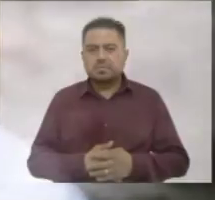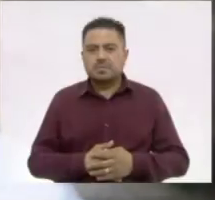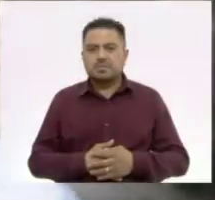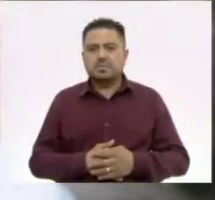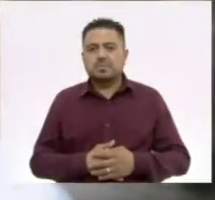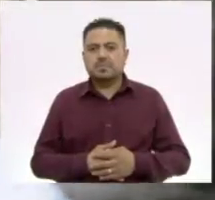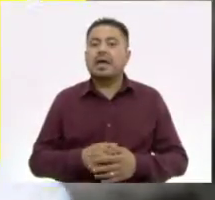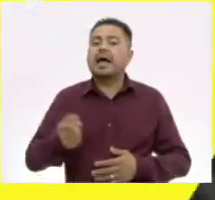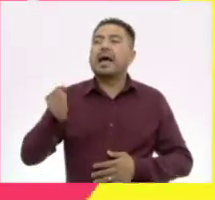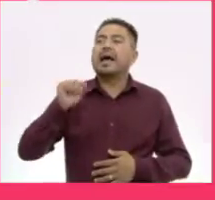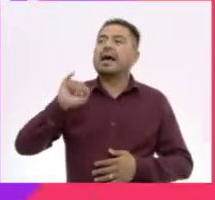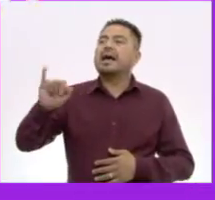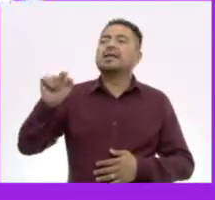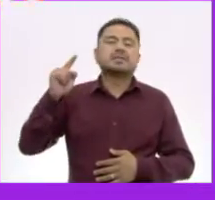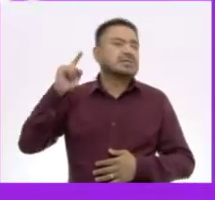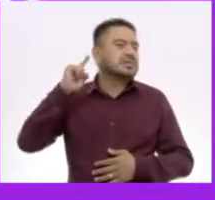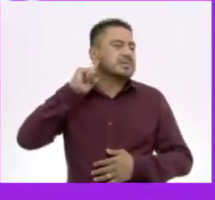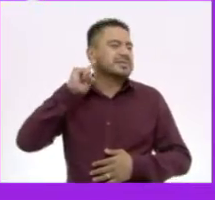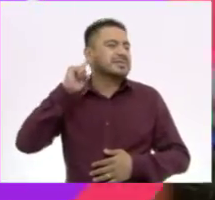aquí